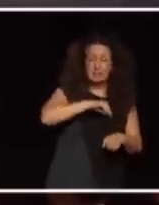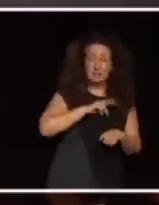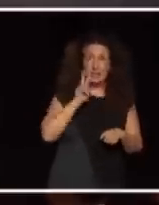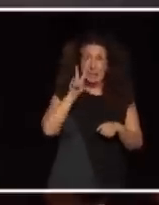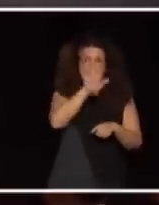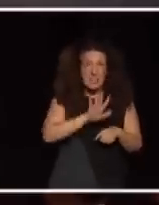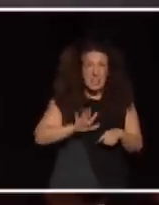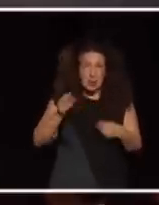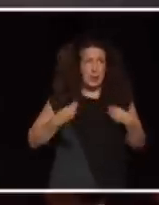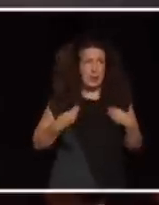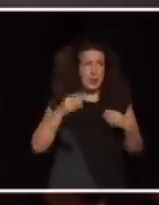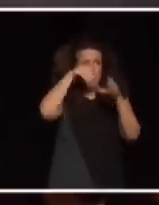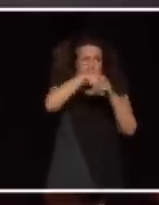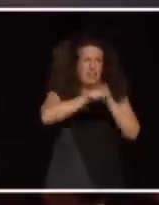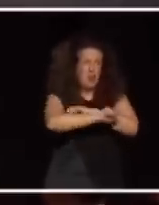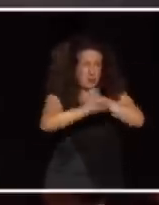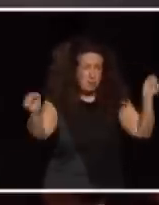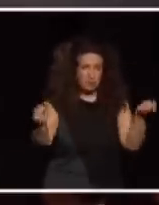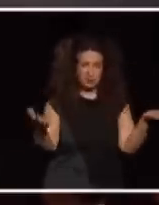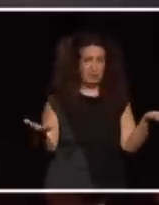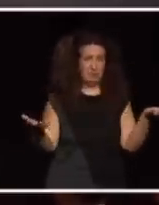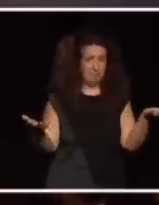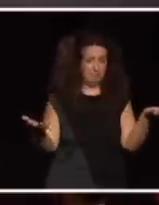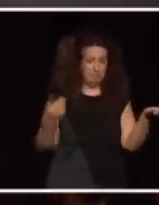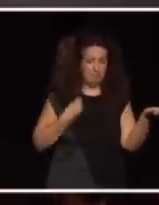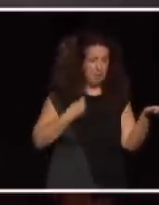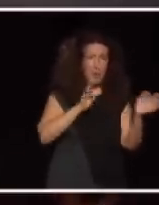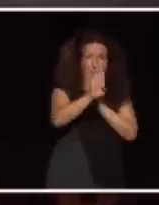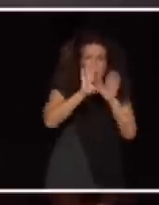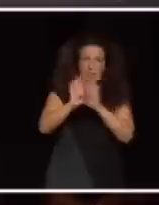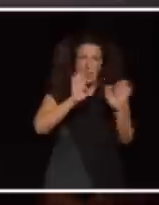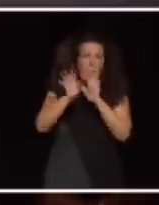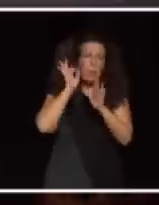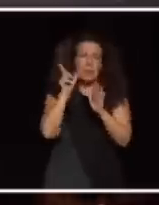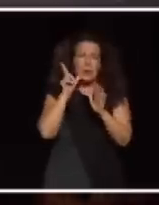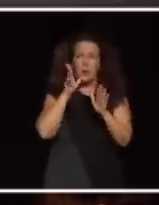simplemente invivibles para sus vecinos y sus vecinas.